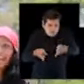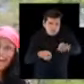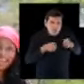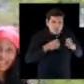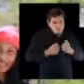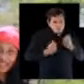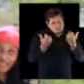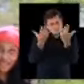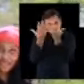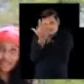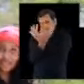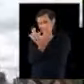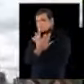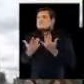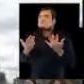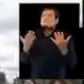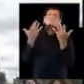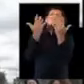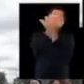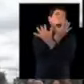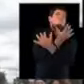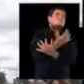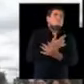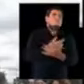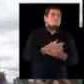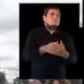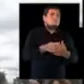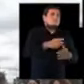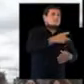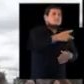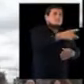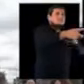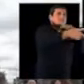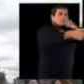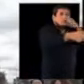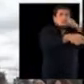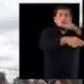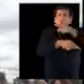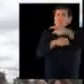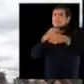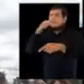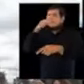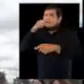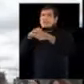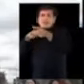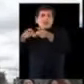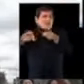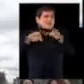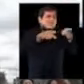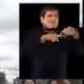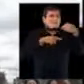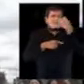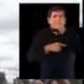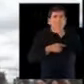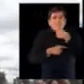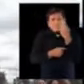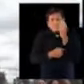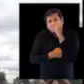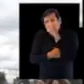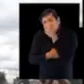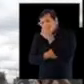entretención Y a lo lejos Las miradas De los niños En